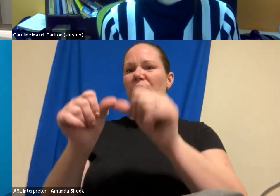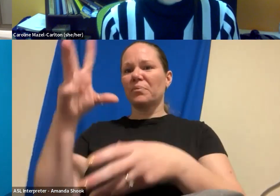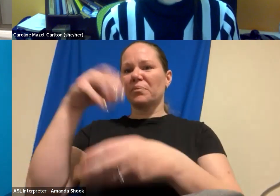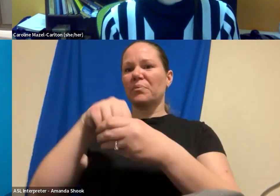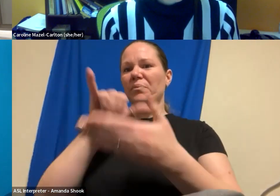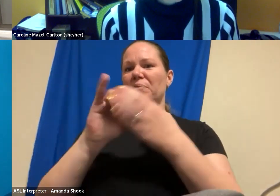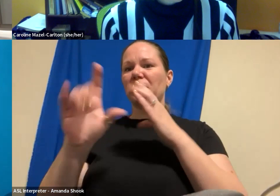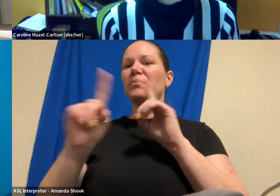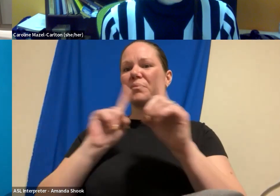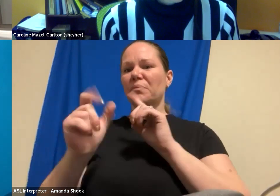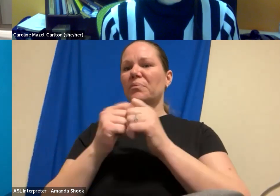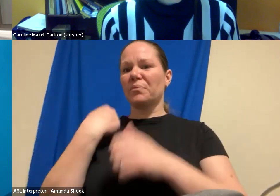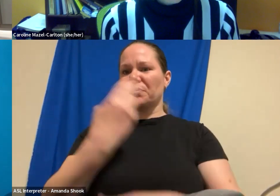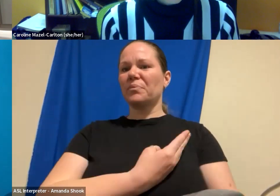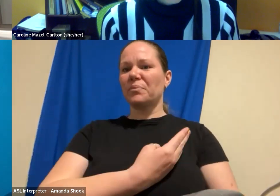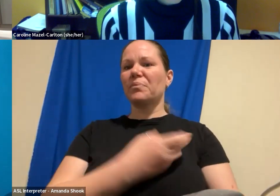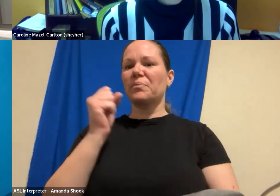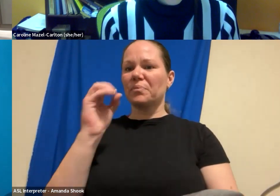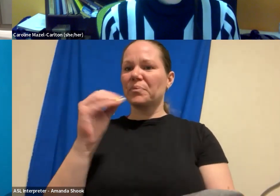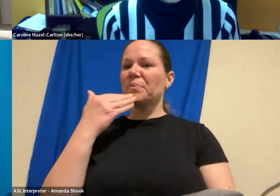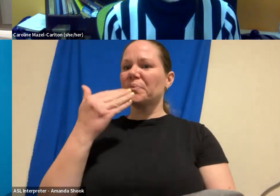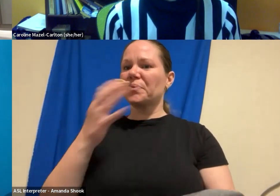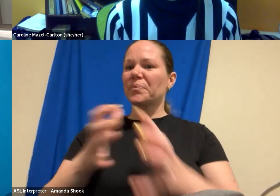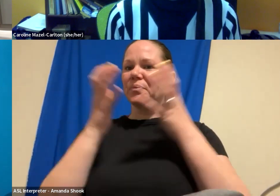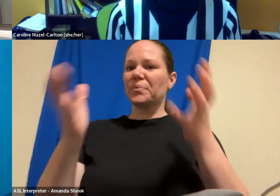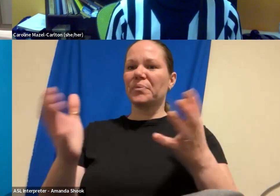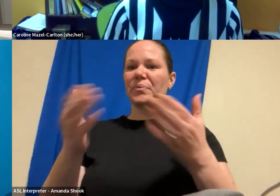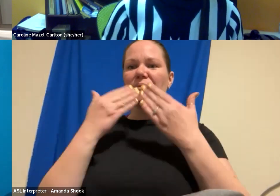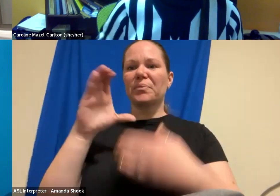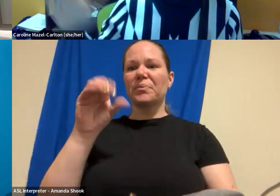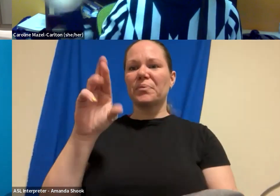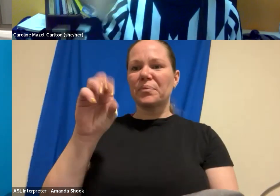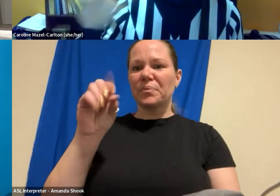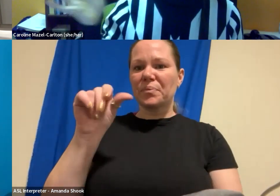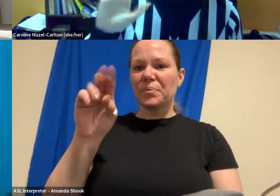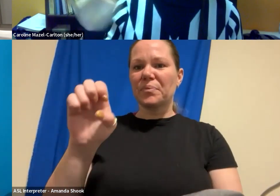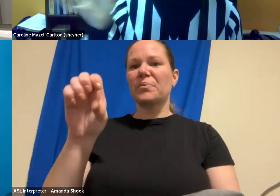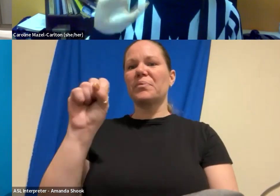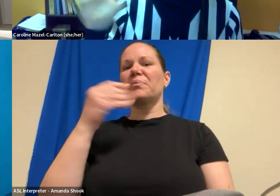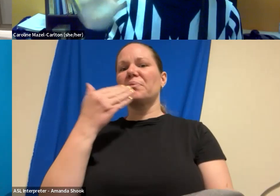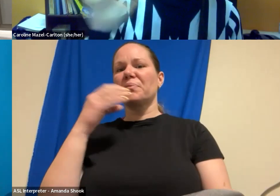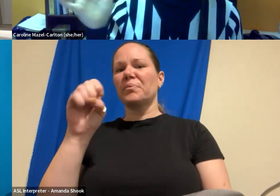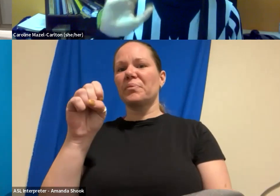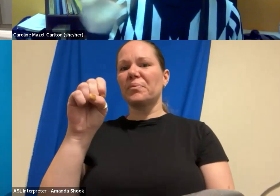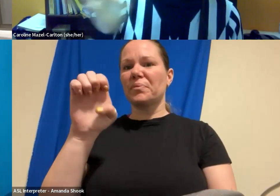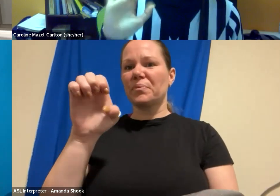todos sean parte de esta conversación con nosotros. Muchas gracias. Gracias Caroline, gracias